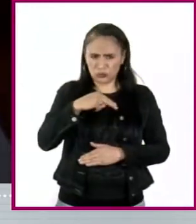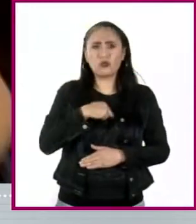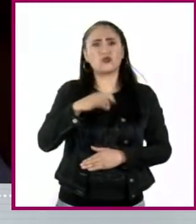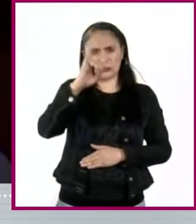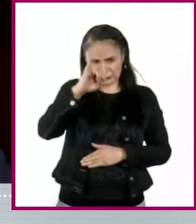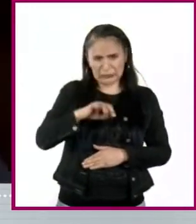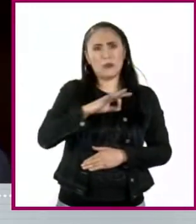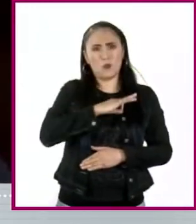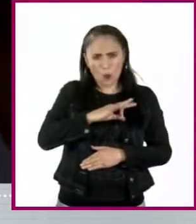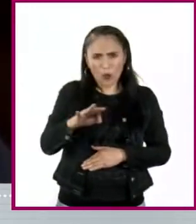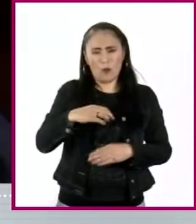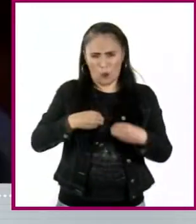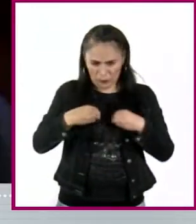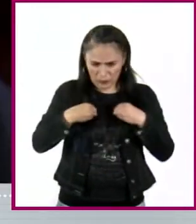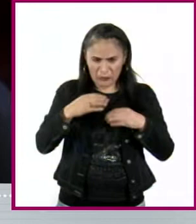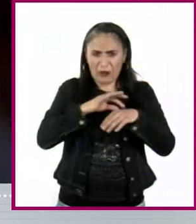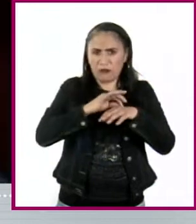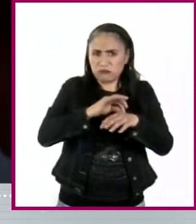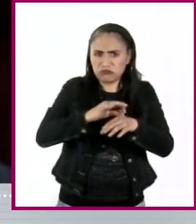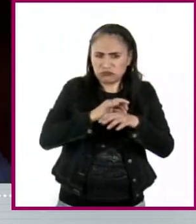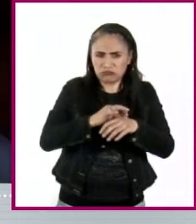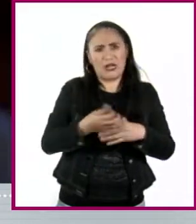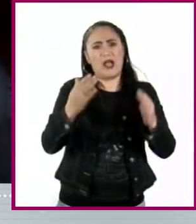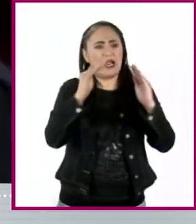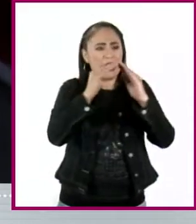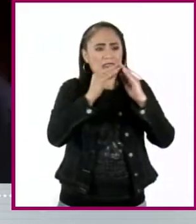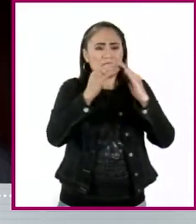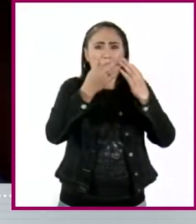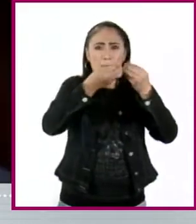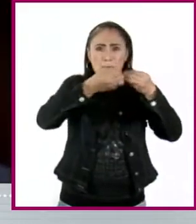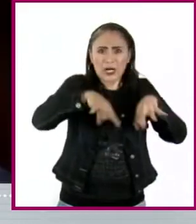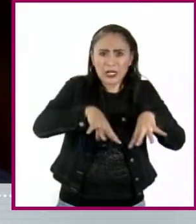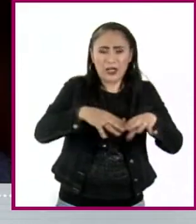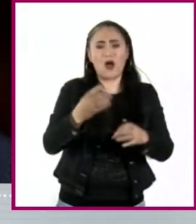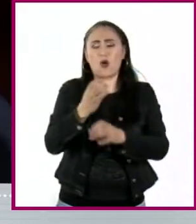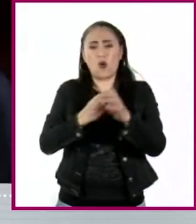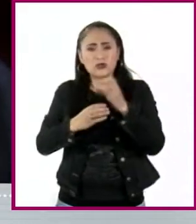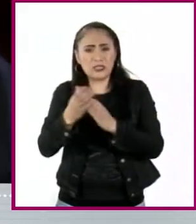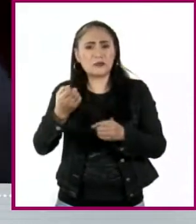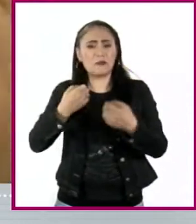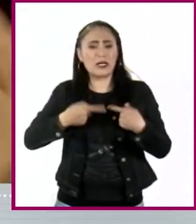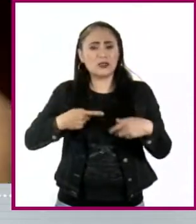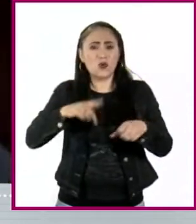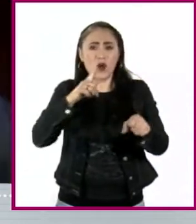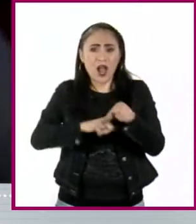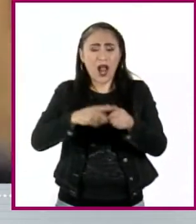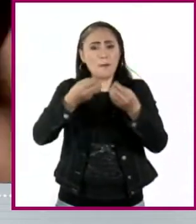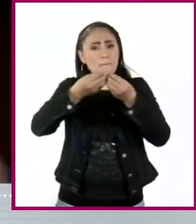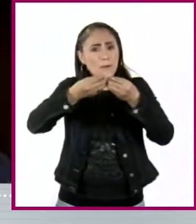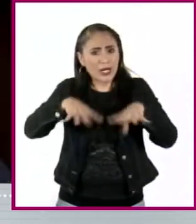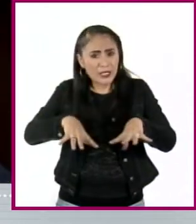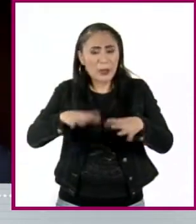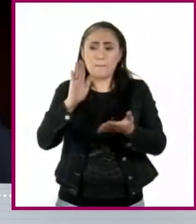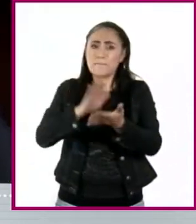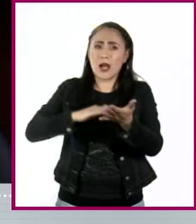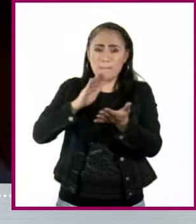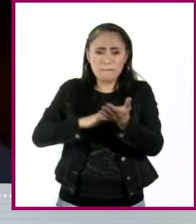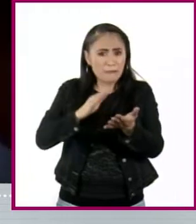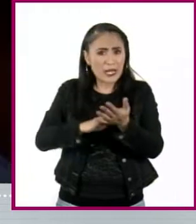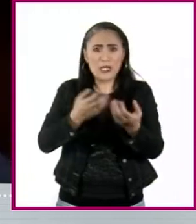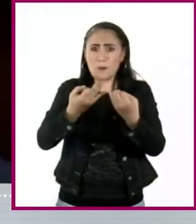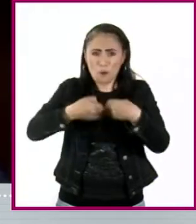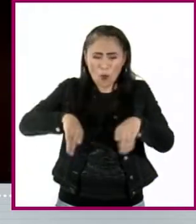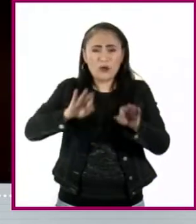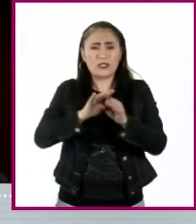una situación de vulnerabilidad, en donde hemos perdido una casa, hemos perdido objetos personales, hemos perdido documentación, cosas que